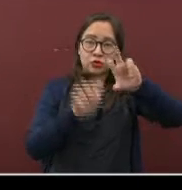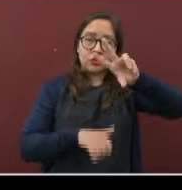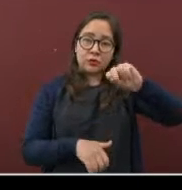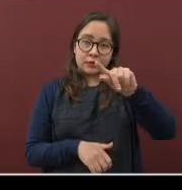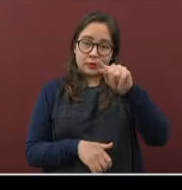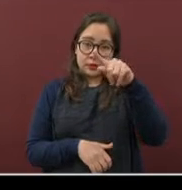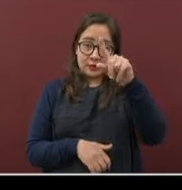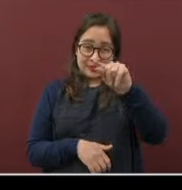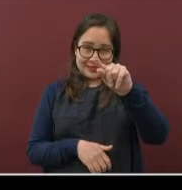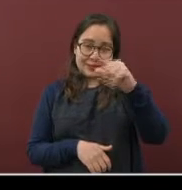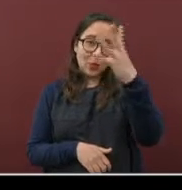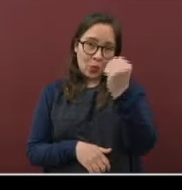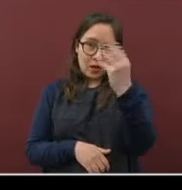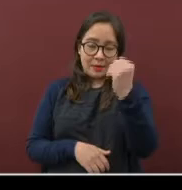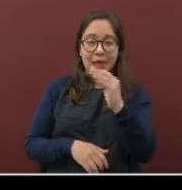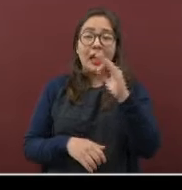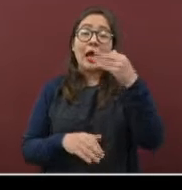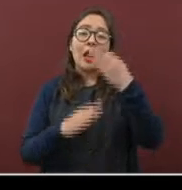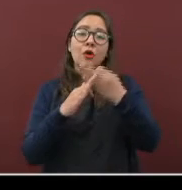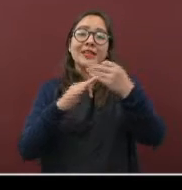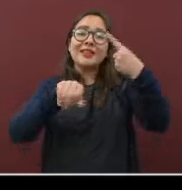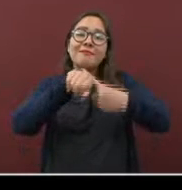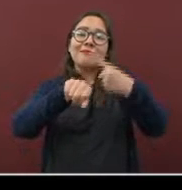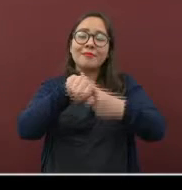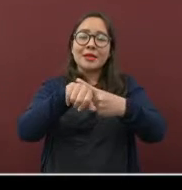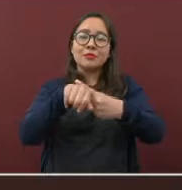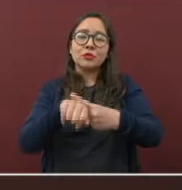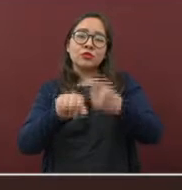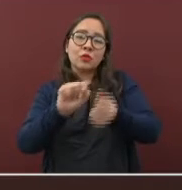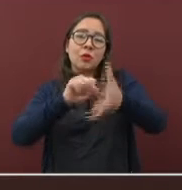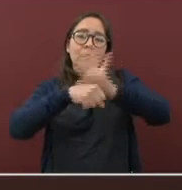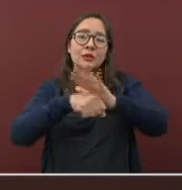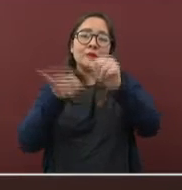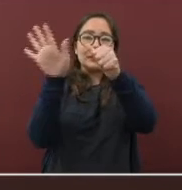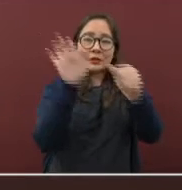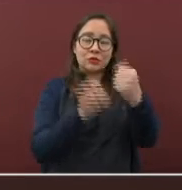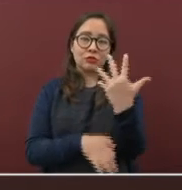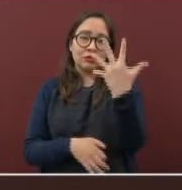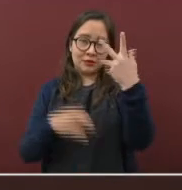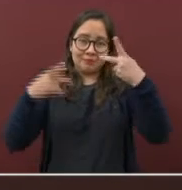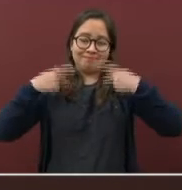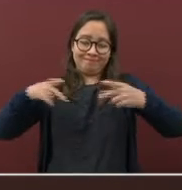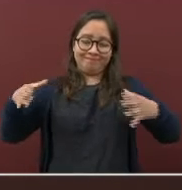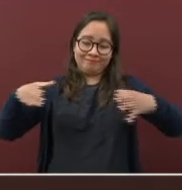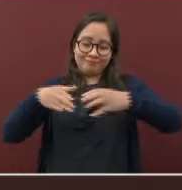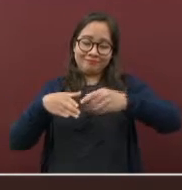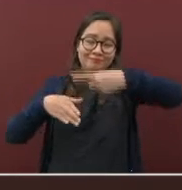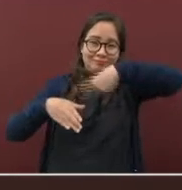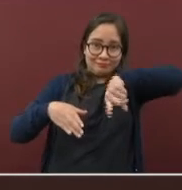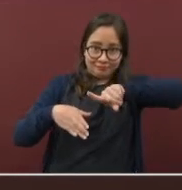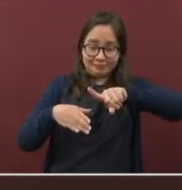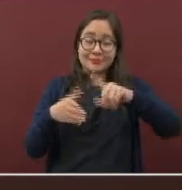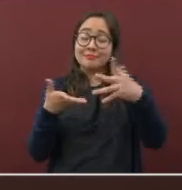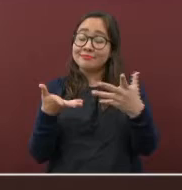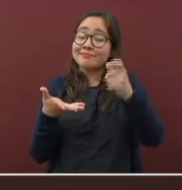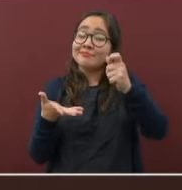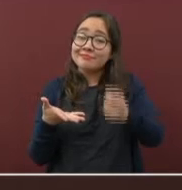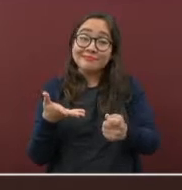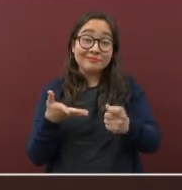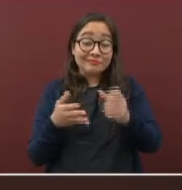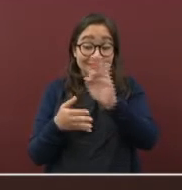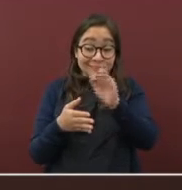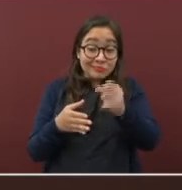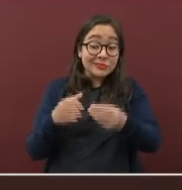consideran activos 605 consideró importante señalar en esta fase de la epidemia que mientras siga habiendo